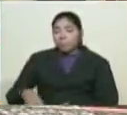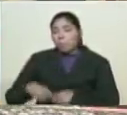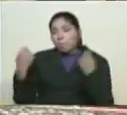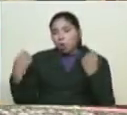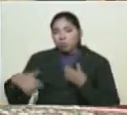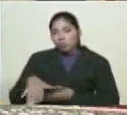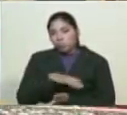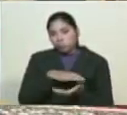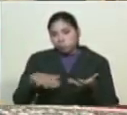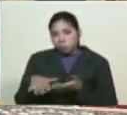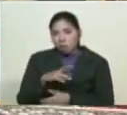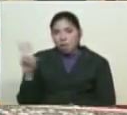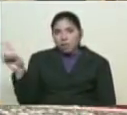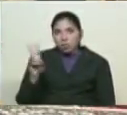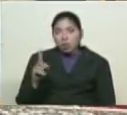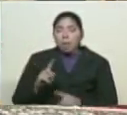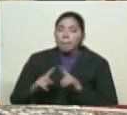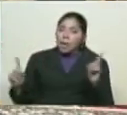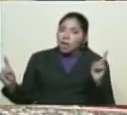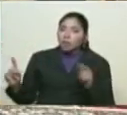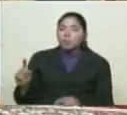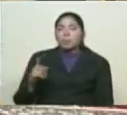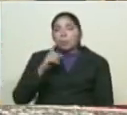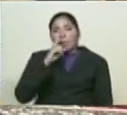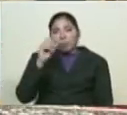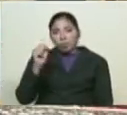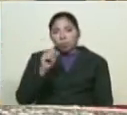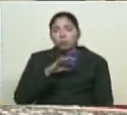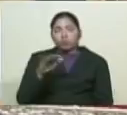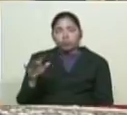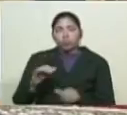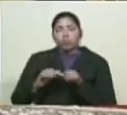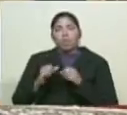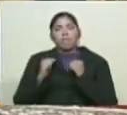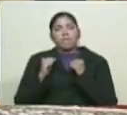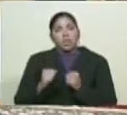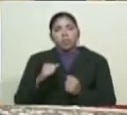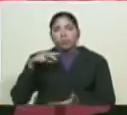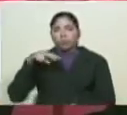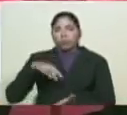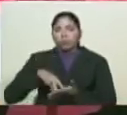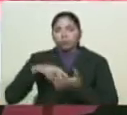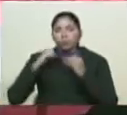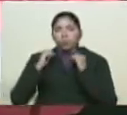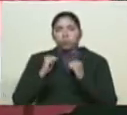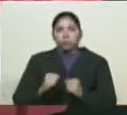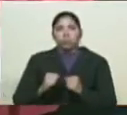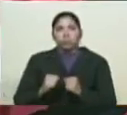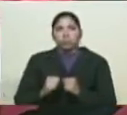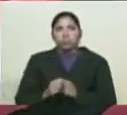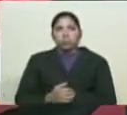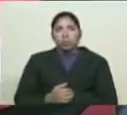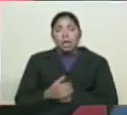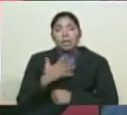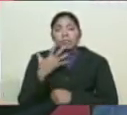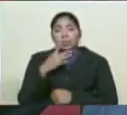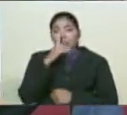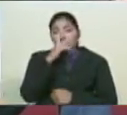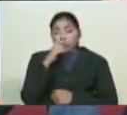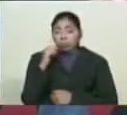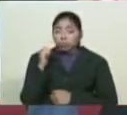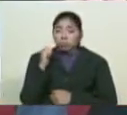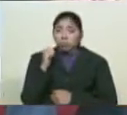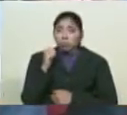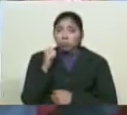Sin embargo, el presidente Nicolás Maduro se ha mantenido firme durante estos últimos 5 años,